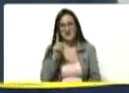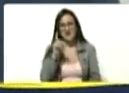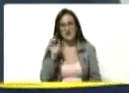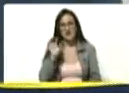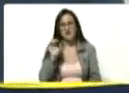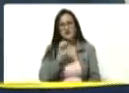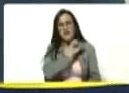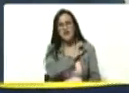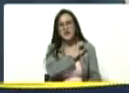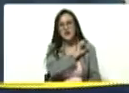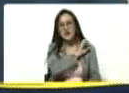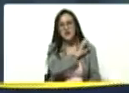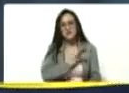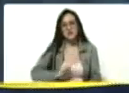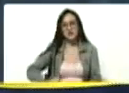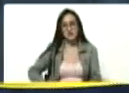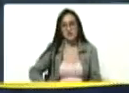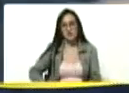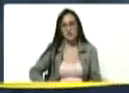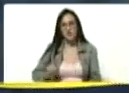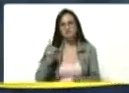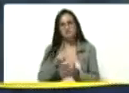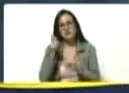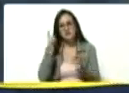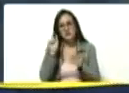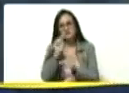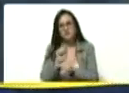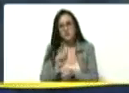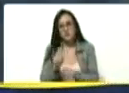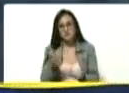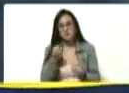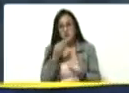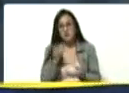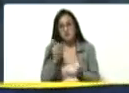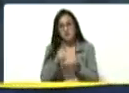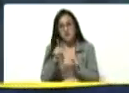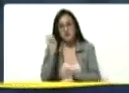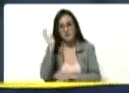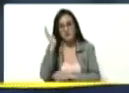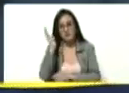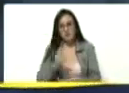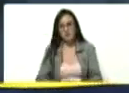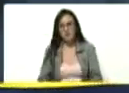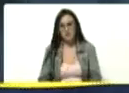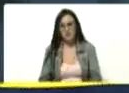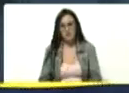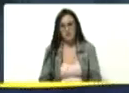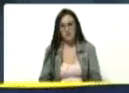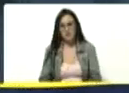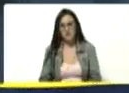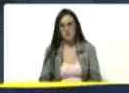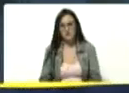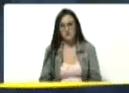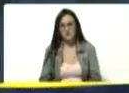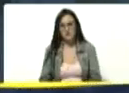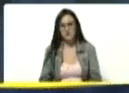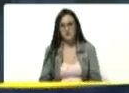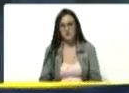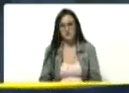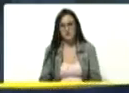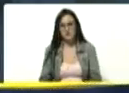Salvador. Entonces le decía a Chávez, bueno que vayan al foro, fueron un punto de partida